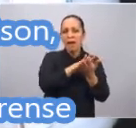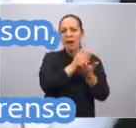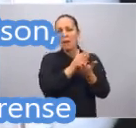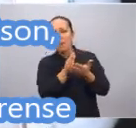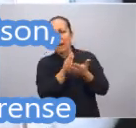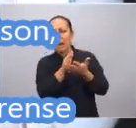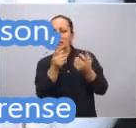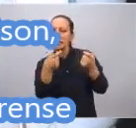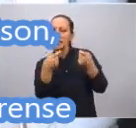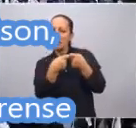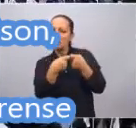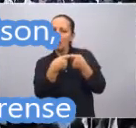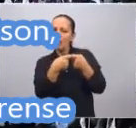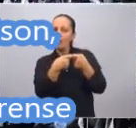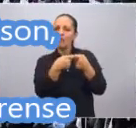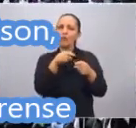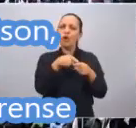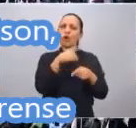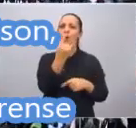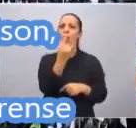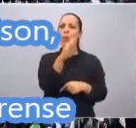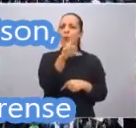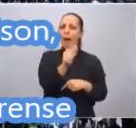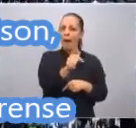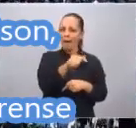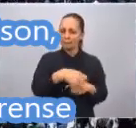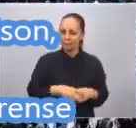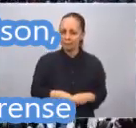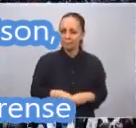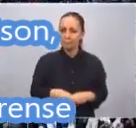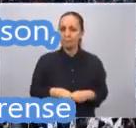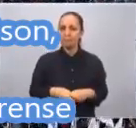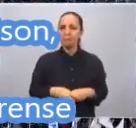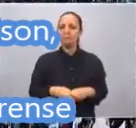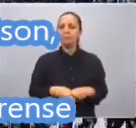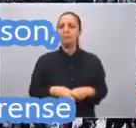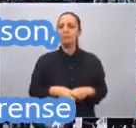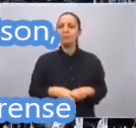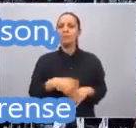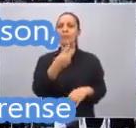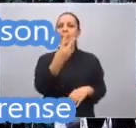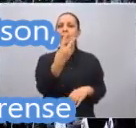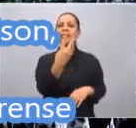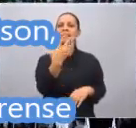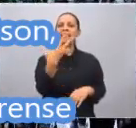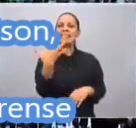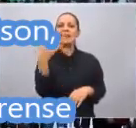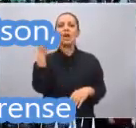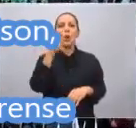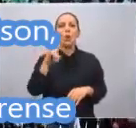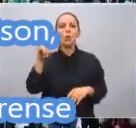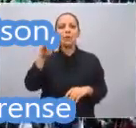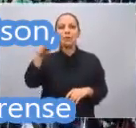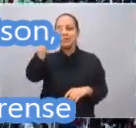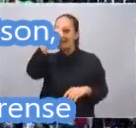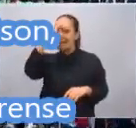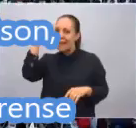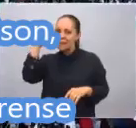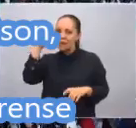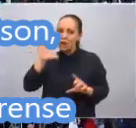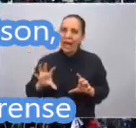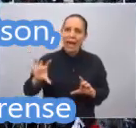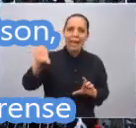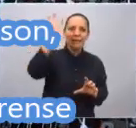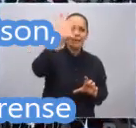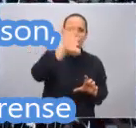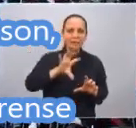parte asociada a la Universidad de Buenos Aires. 25 universidades nacionales